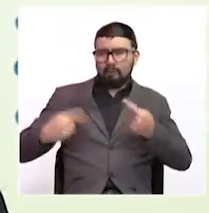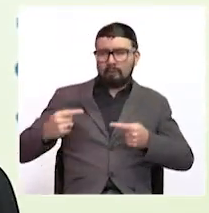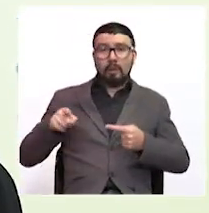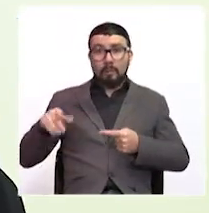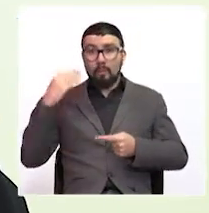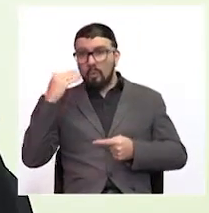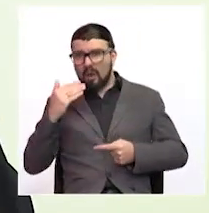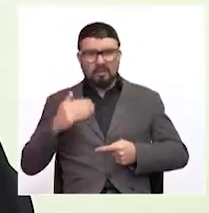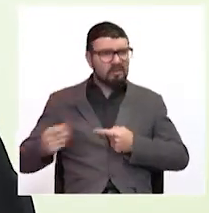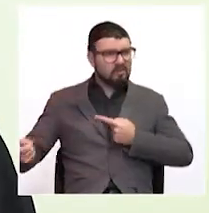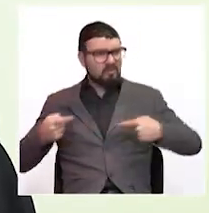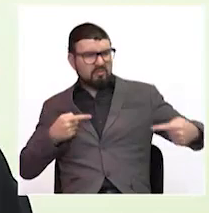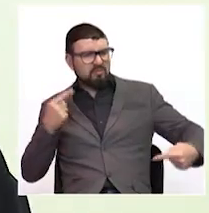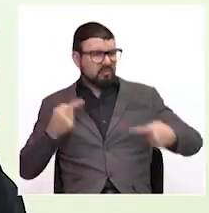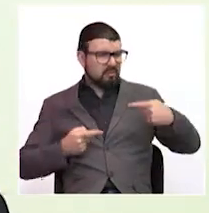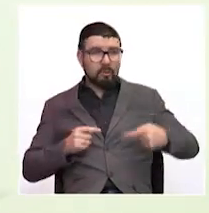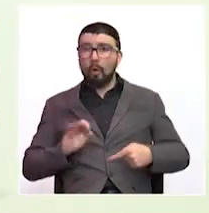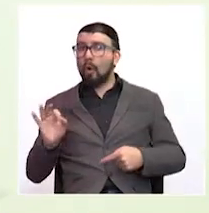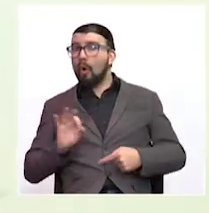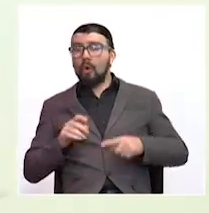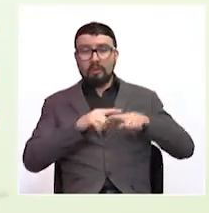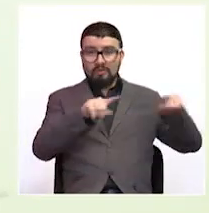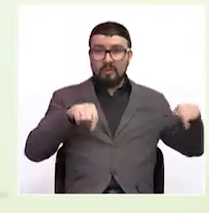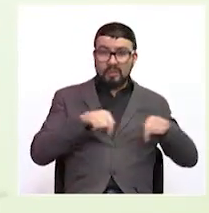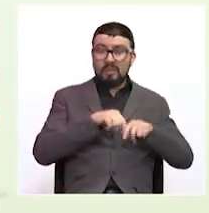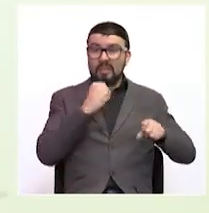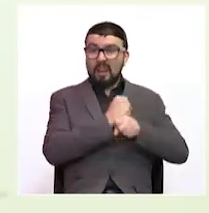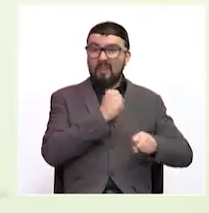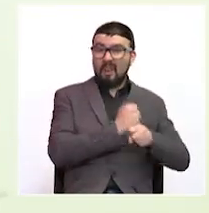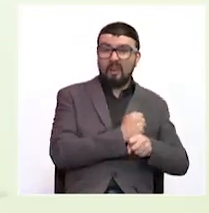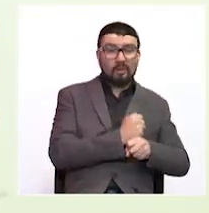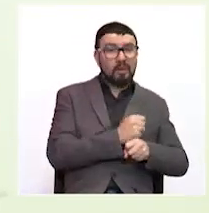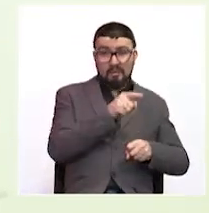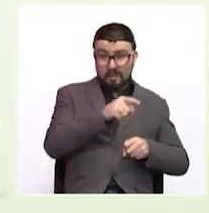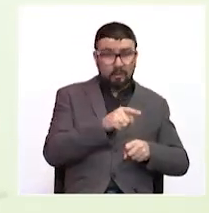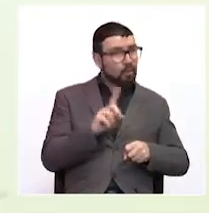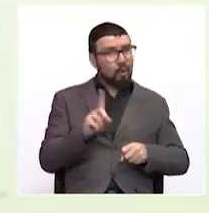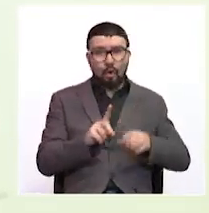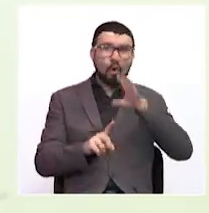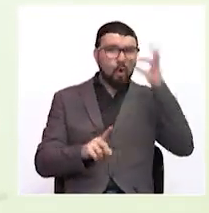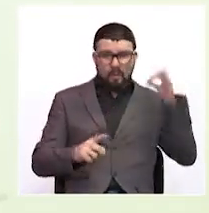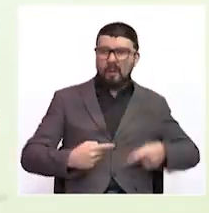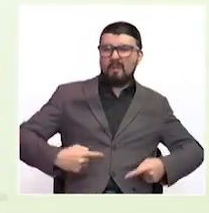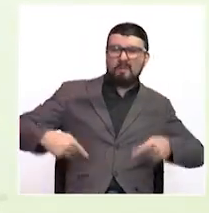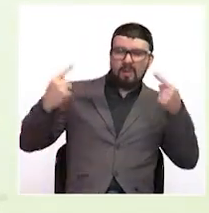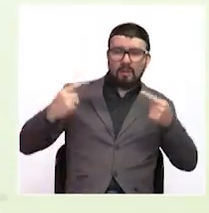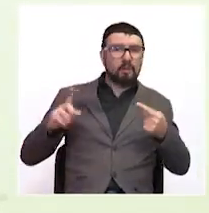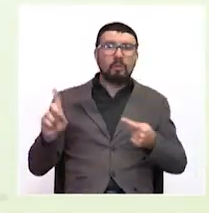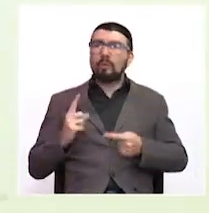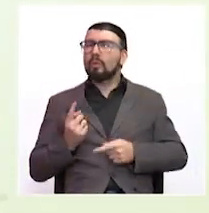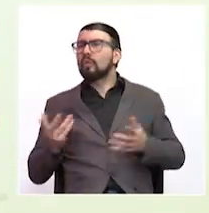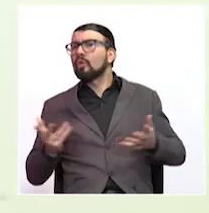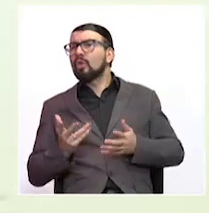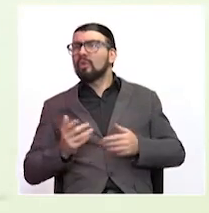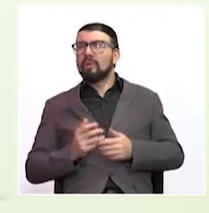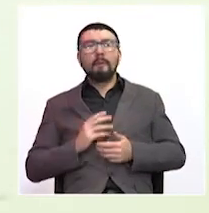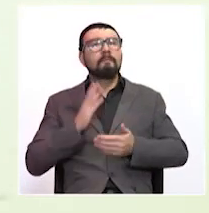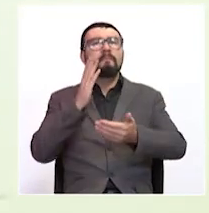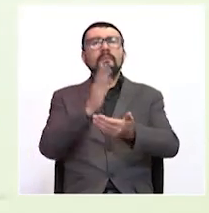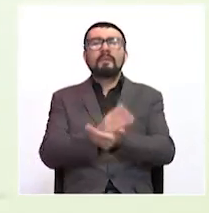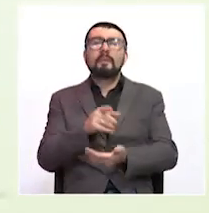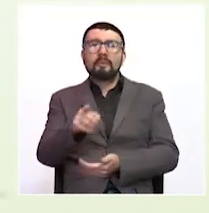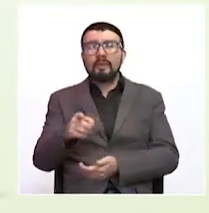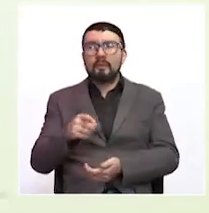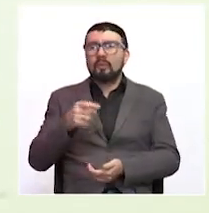mujer ni la oficina ni la sede del trabajo del esposo porque allí dominado zona de distensión una fuente de soda